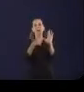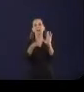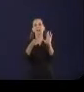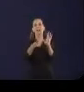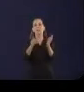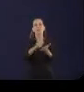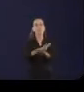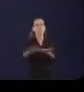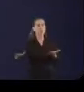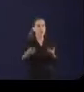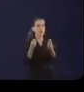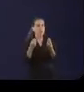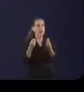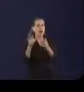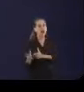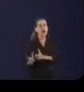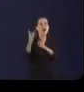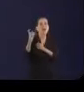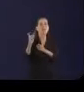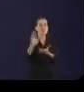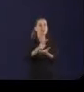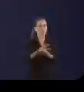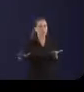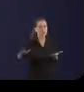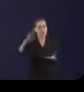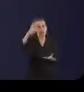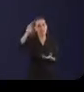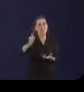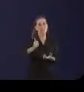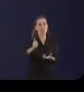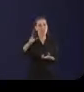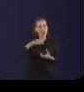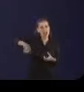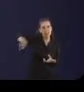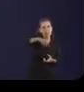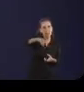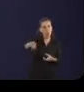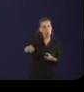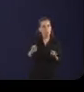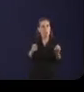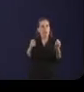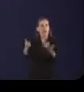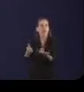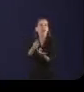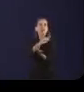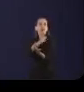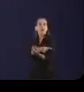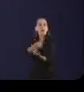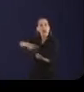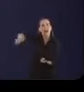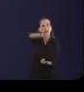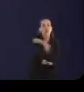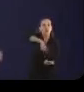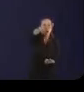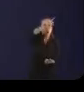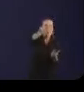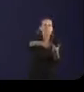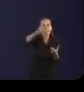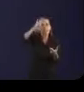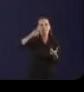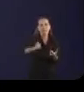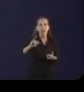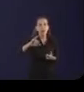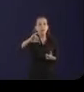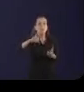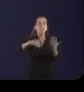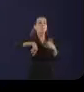de armas de fuego en las fuerzas federales el objetivo es darle por supuesto más facultades a la policía ahora van a poder usar sus